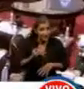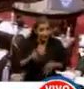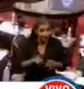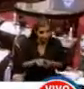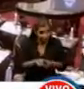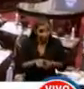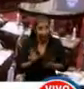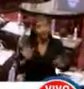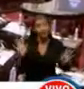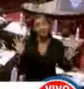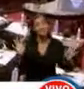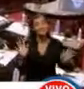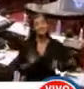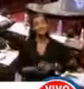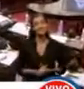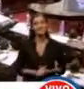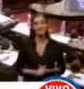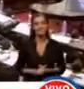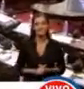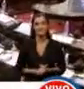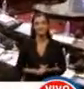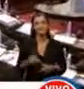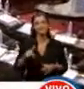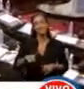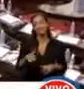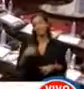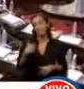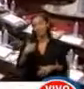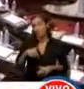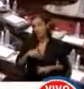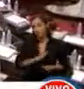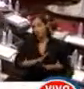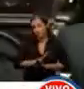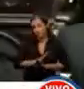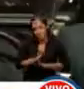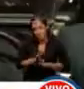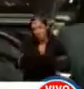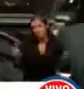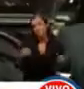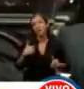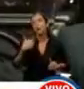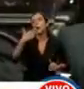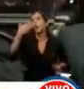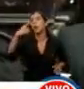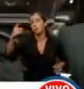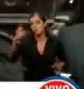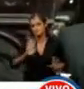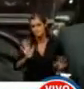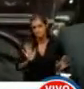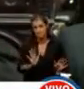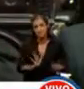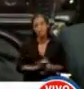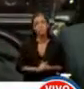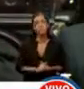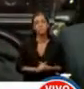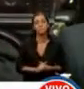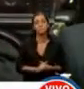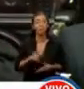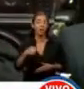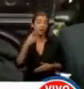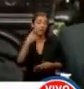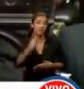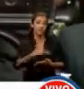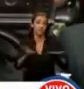Con esto doy por finalizada mis palabras de este escenario, no